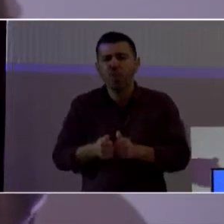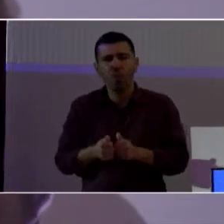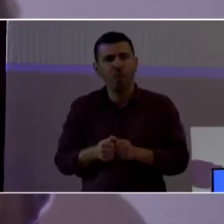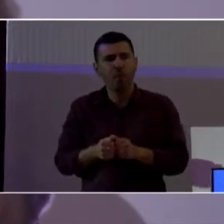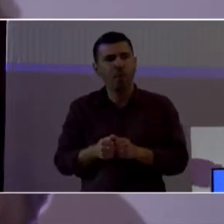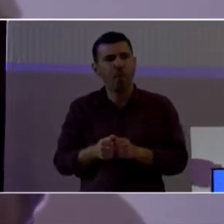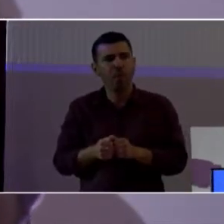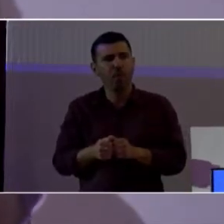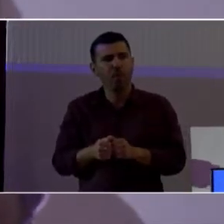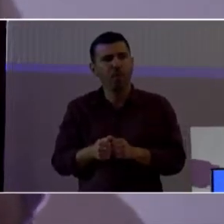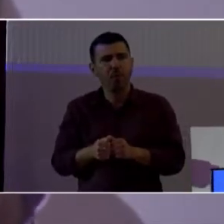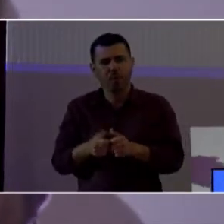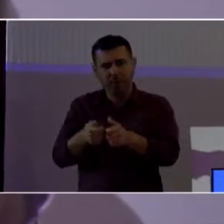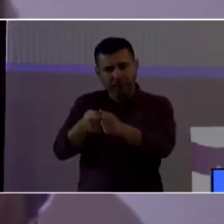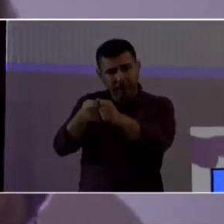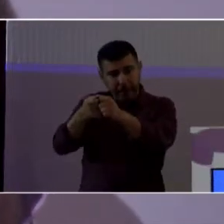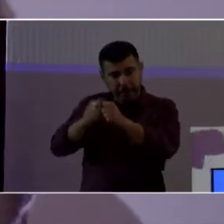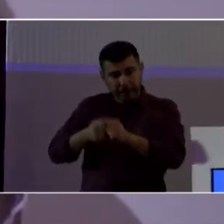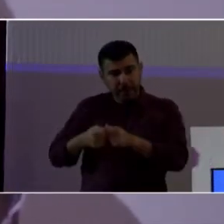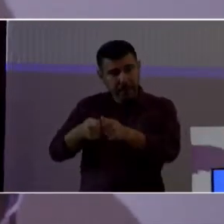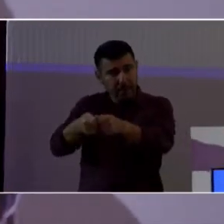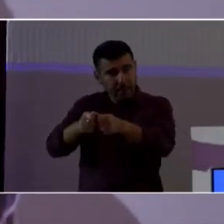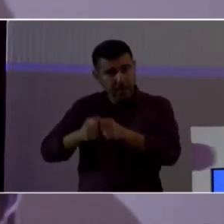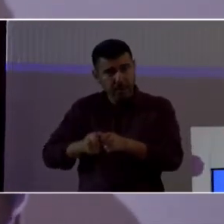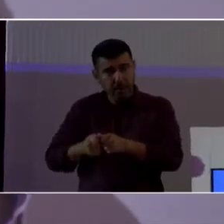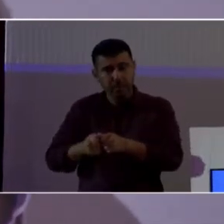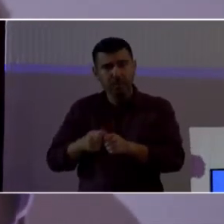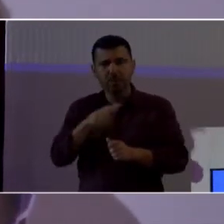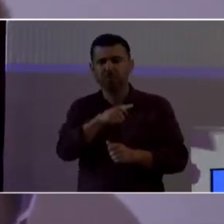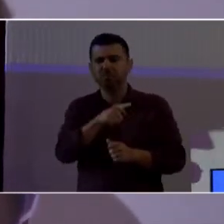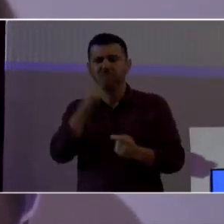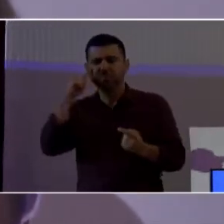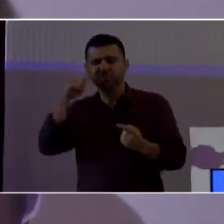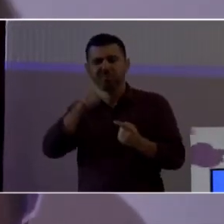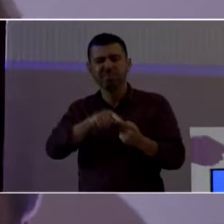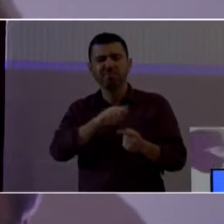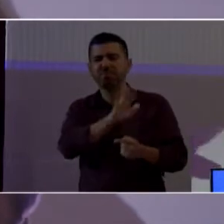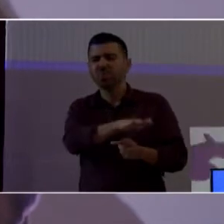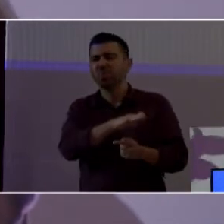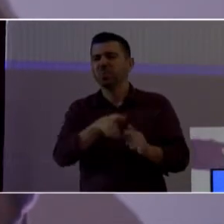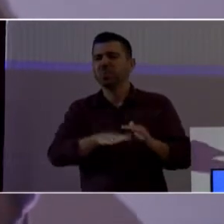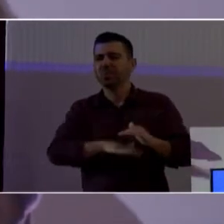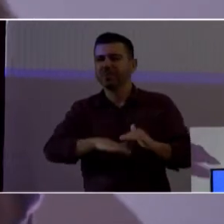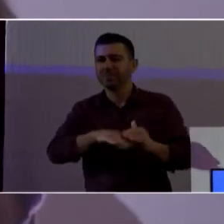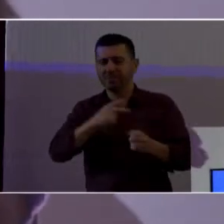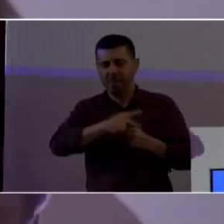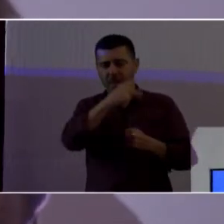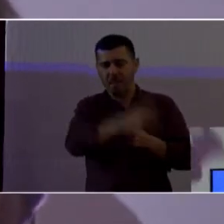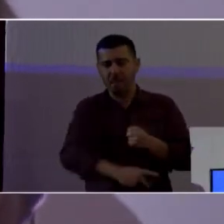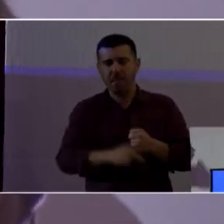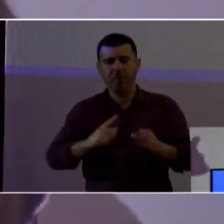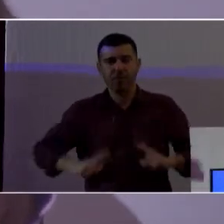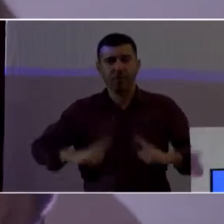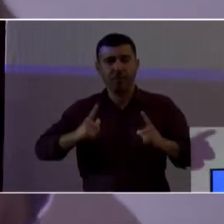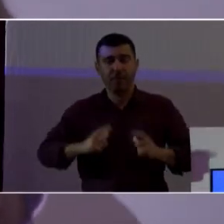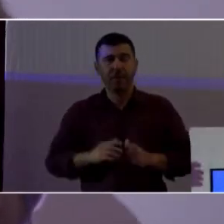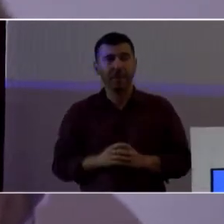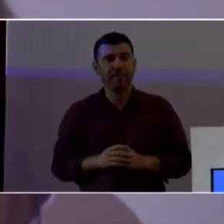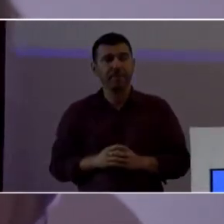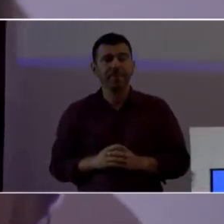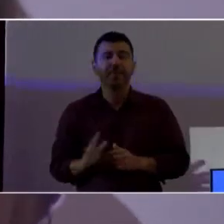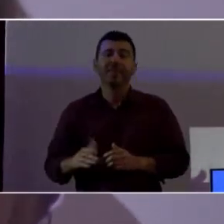Porque veían esto como un proyecto de vida, o ven esto como un proyecto de vida. Y